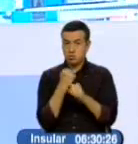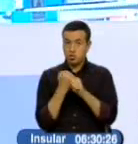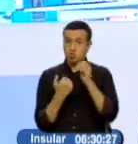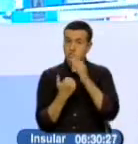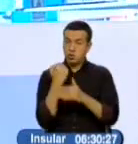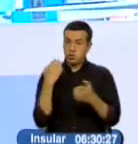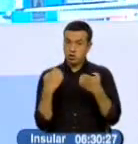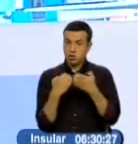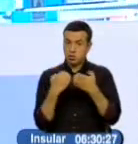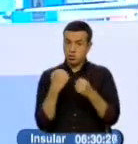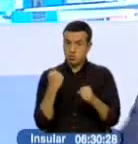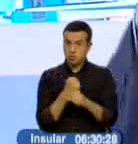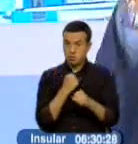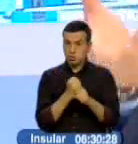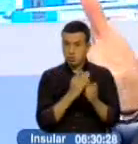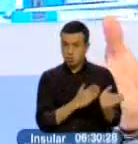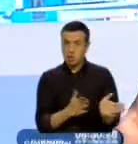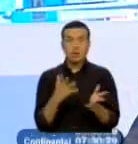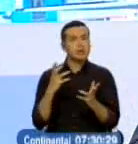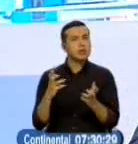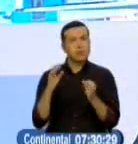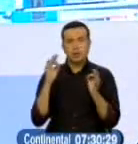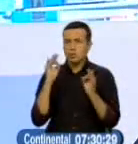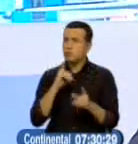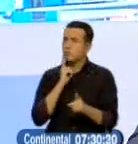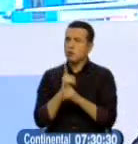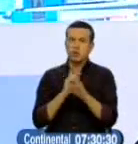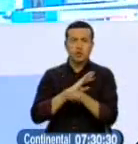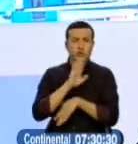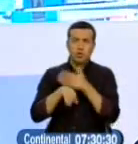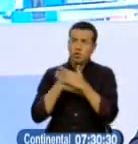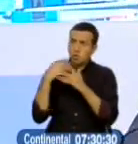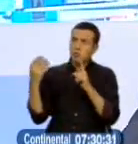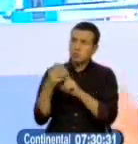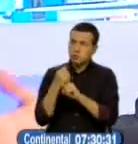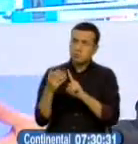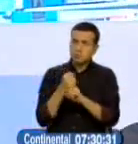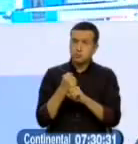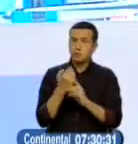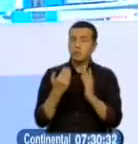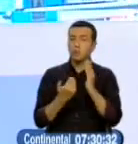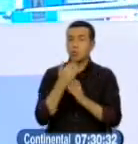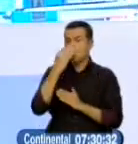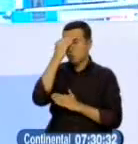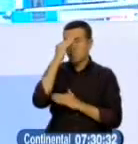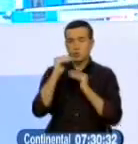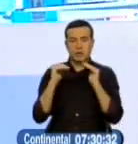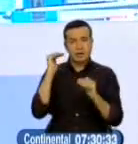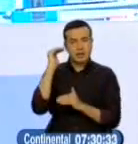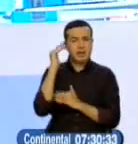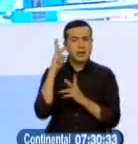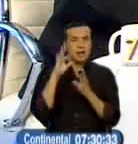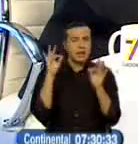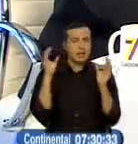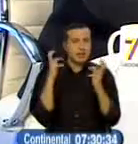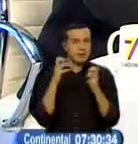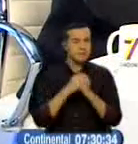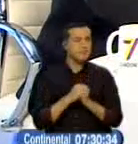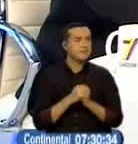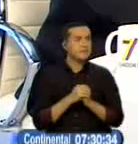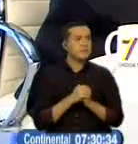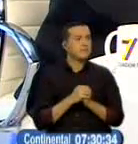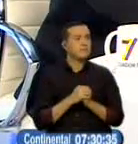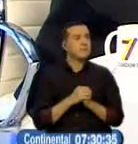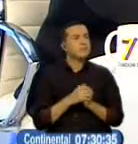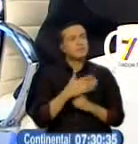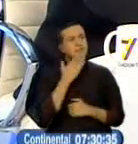ministerio, tenemos el anhelo de potenciar todo lo logrado y lograr una educación de excelencia y de calidad. ¿Cuáles son los